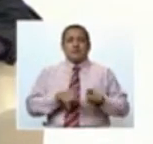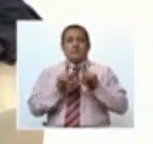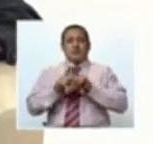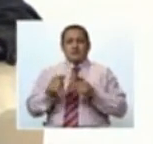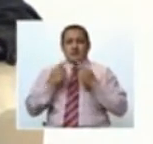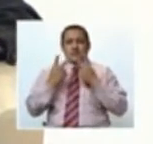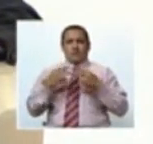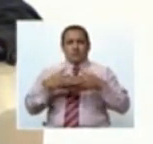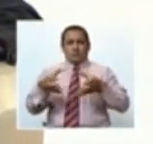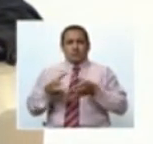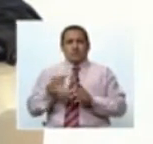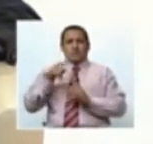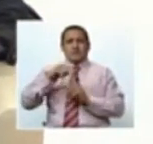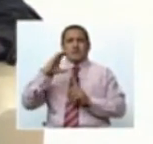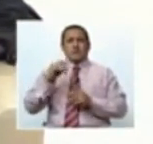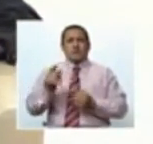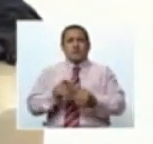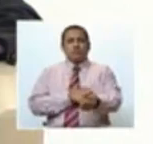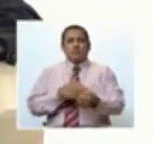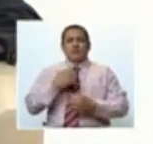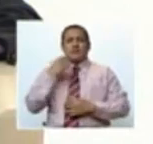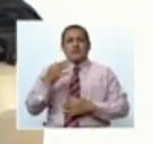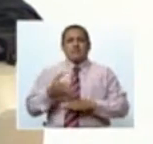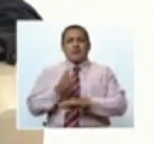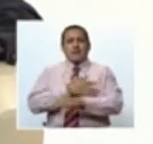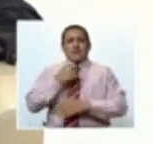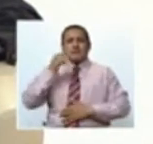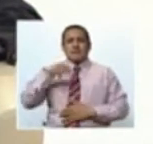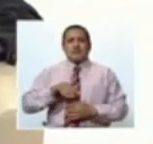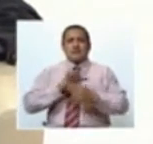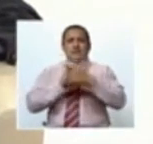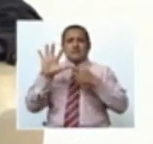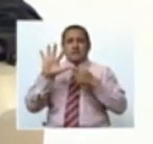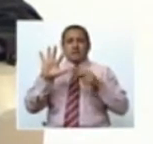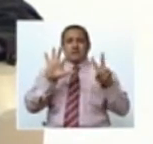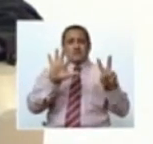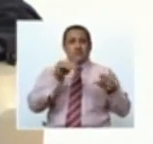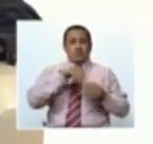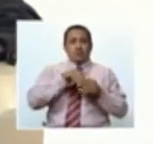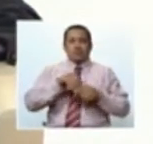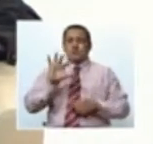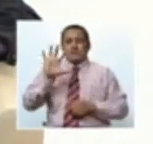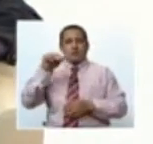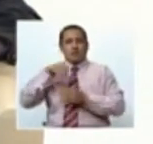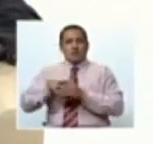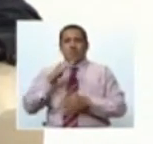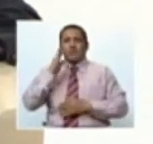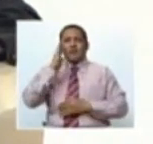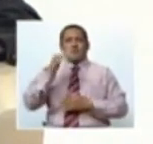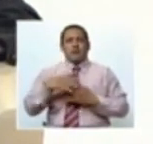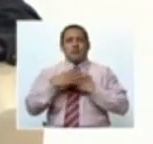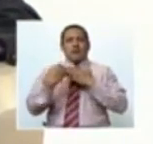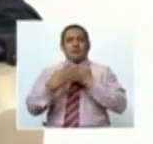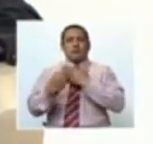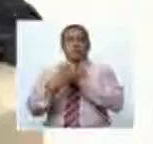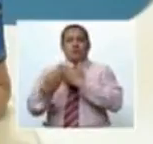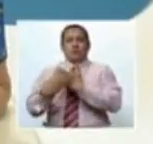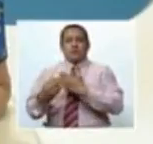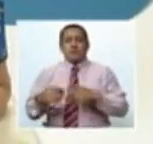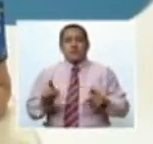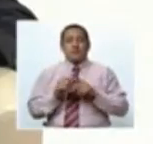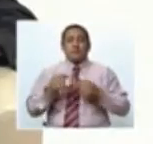el tribunal hay la costumbre de que se necesite 5 de 7 votos para aplicar un precedente